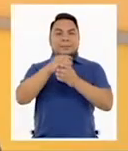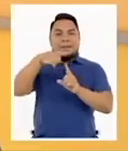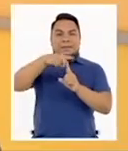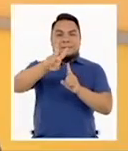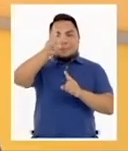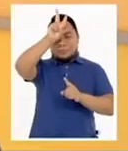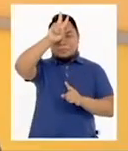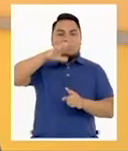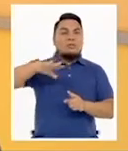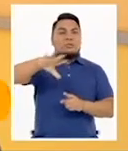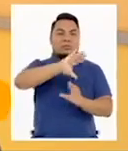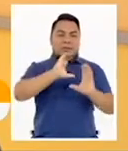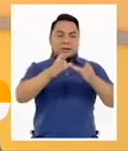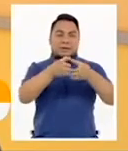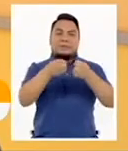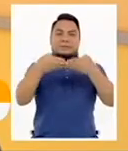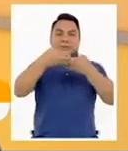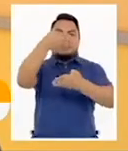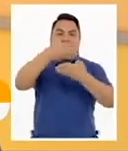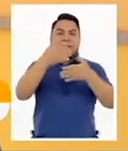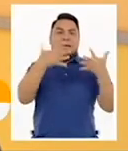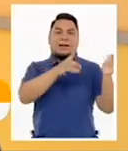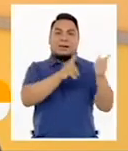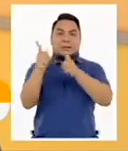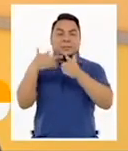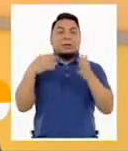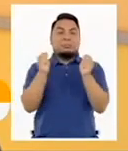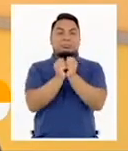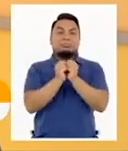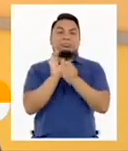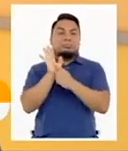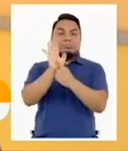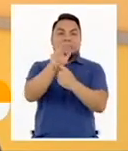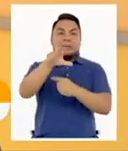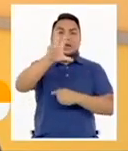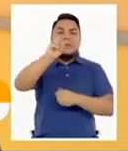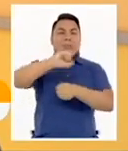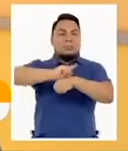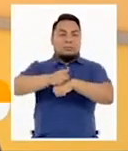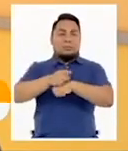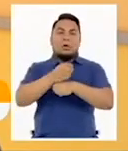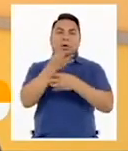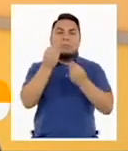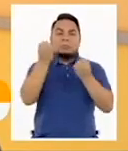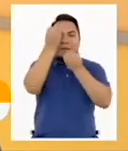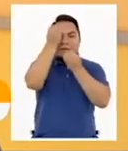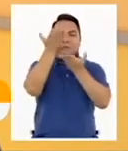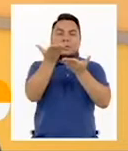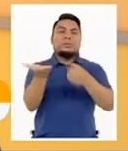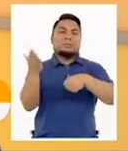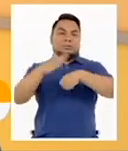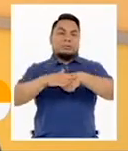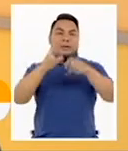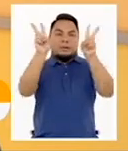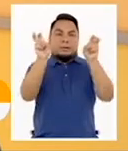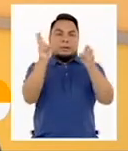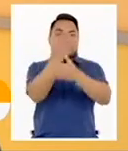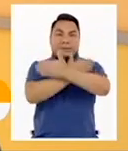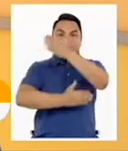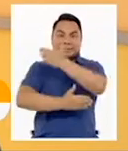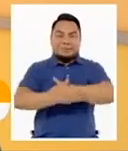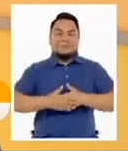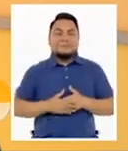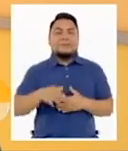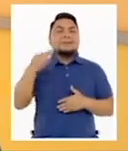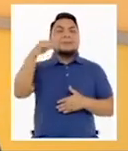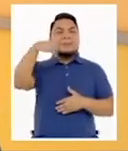Amigos de TV Perú, todo el equipo de Sin Barreras, listo para acompañarlos esos 30 minutos con buena información sobre la temática de